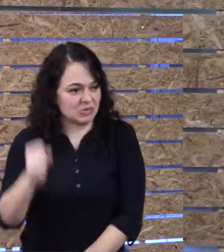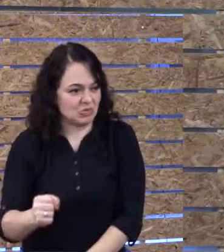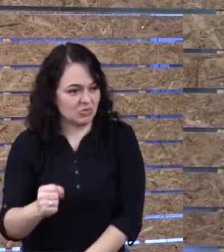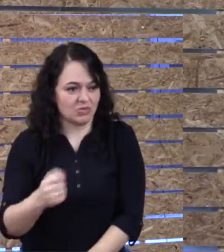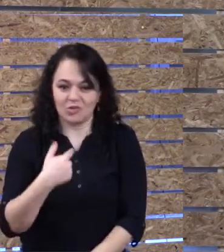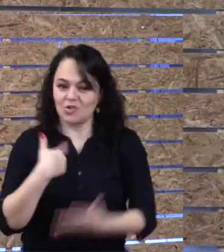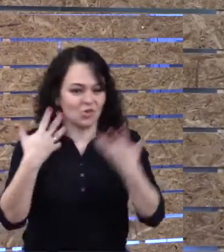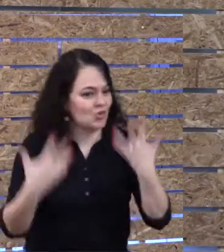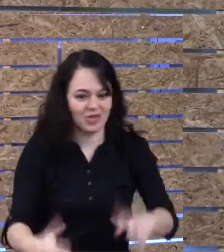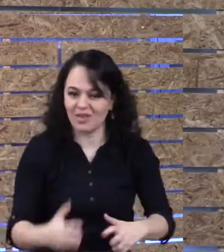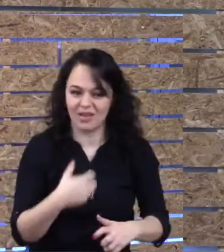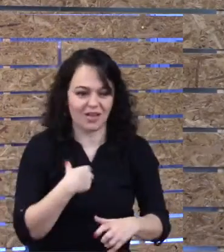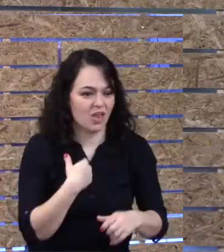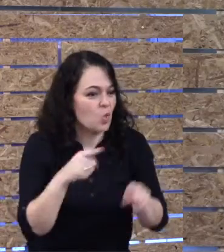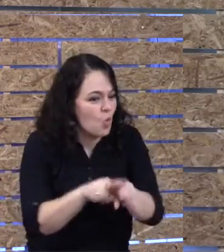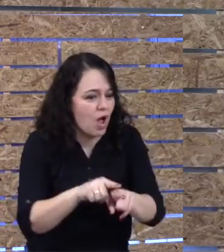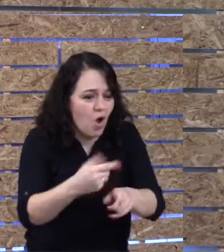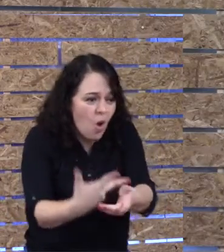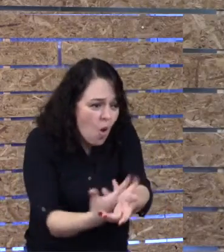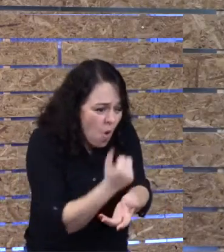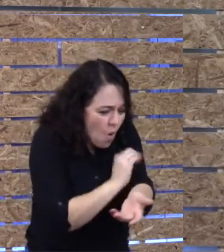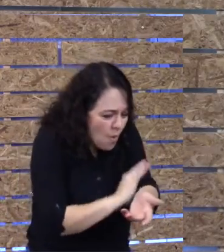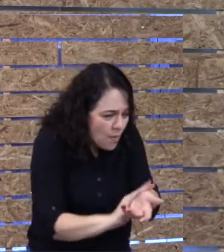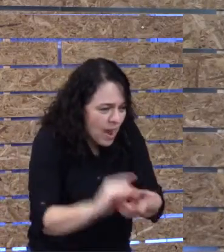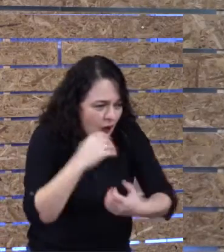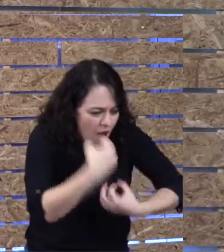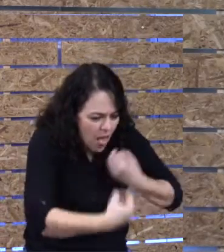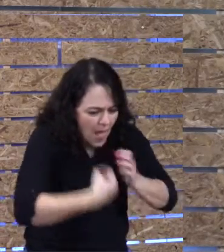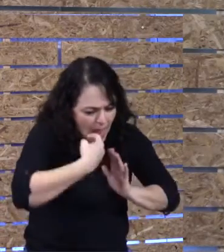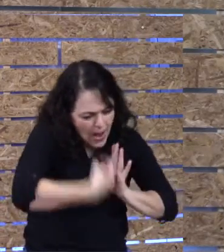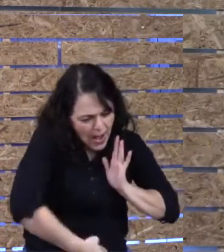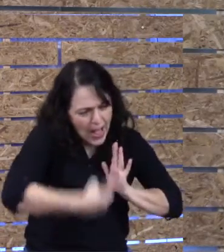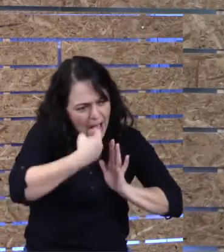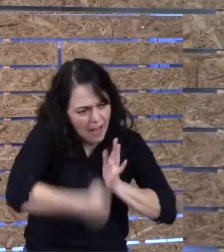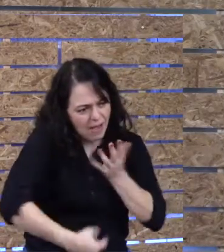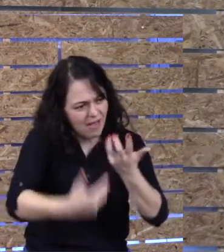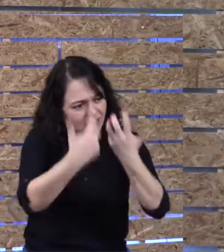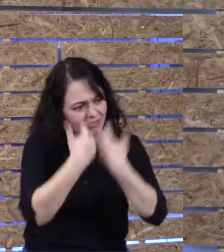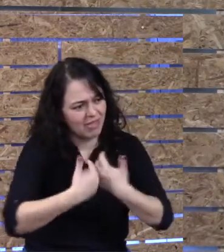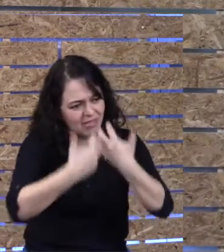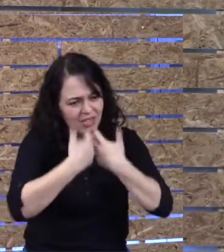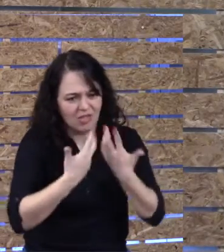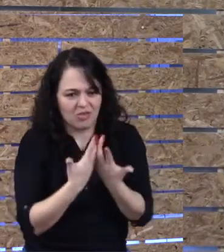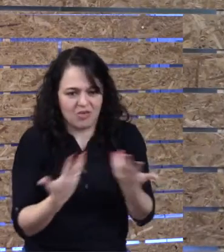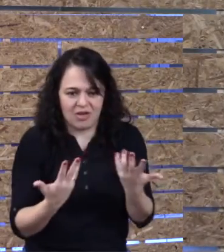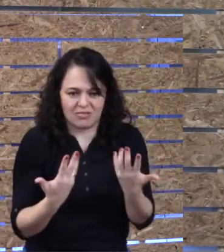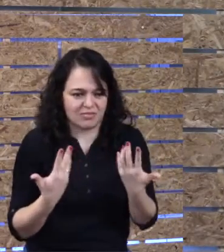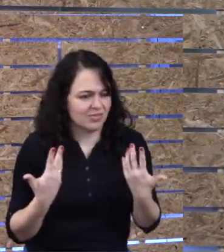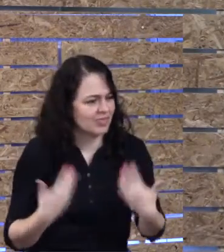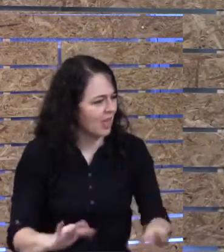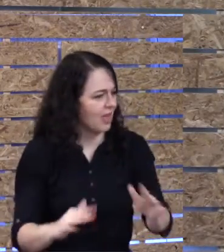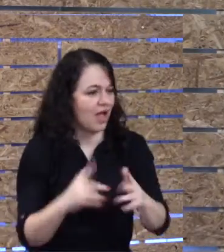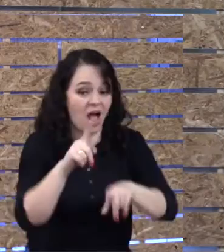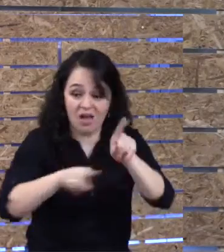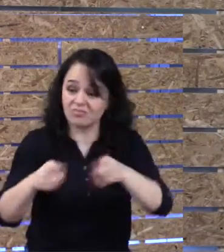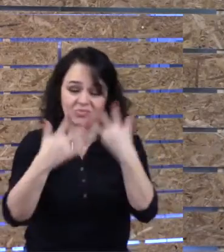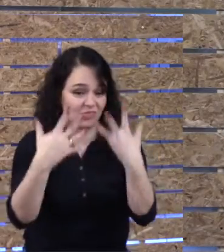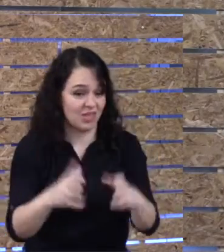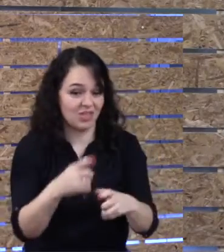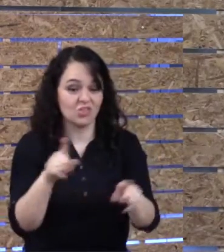solo trabajamos los domingos. Y con aquello del emprendimiento y que las iglesias se convierten como en una empresa